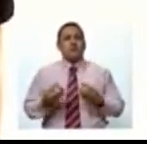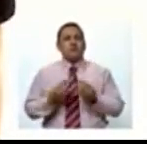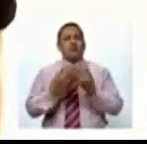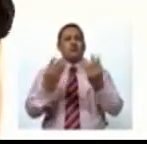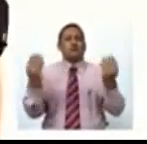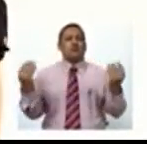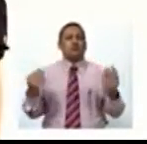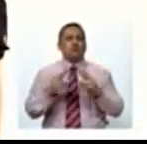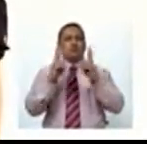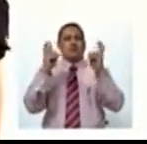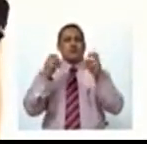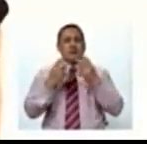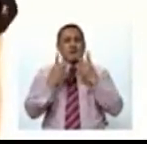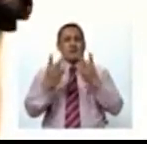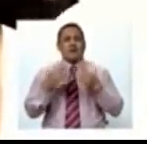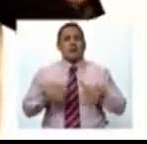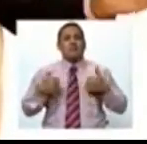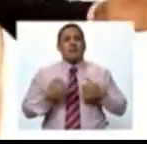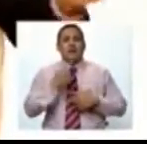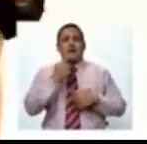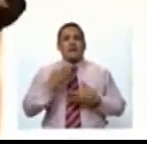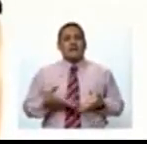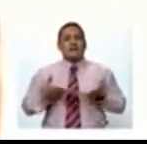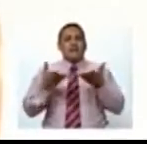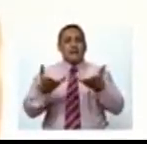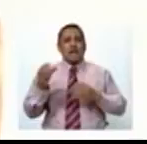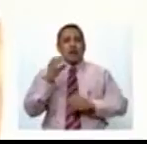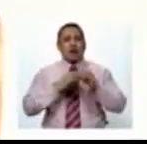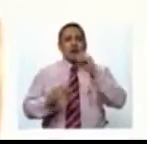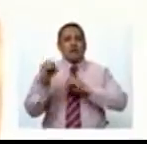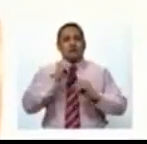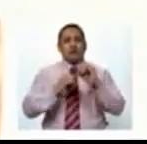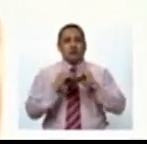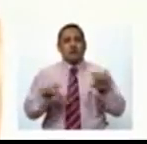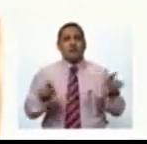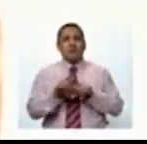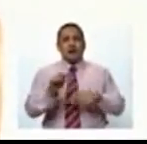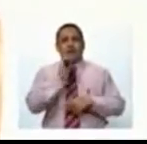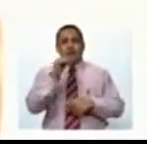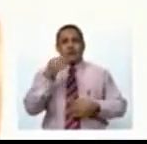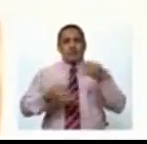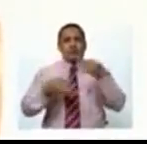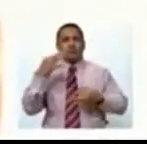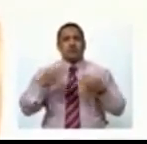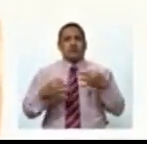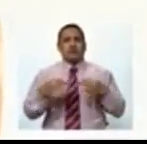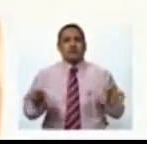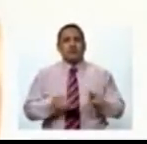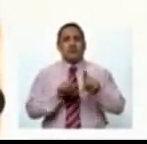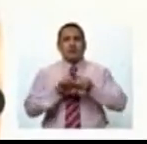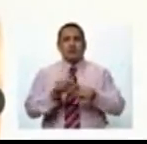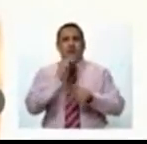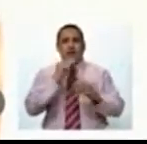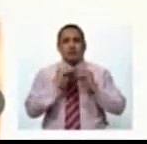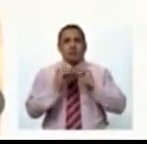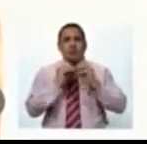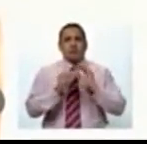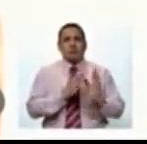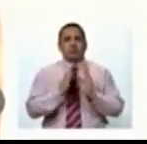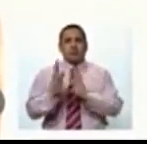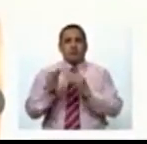serie de situaciones que pueden ser atribuidas a la organización, a falta de presupuestos, a la ineficiencia del